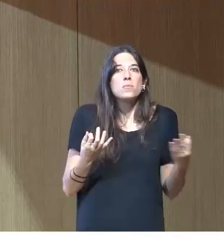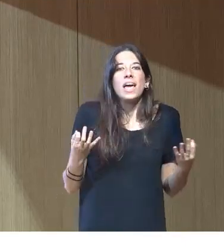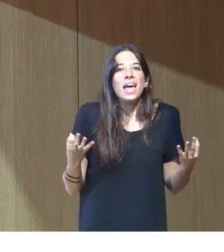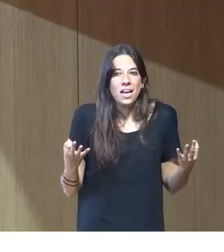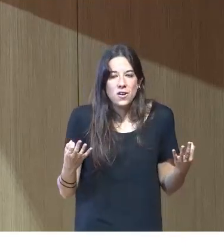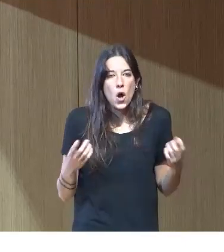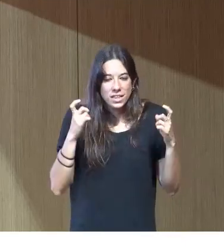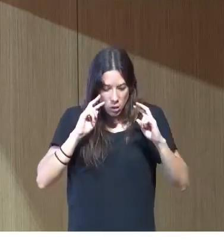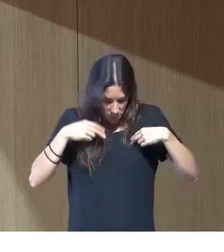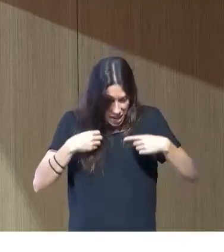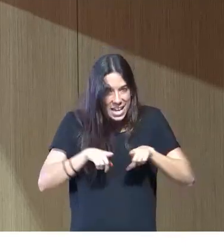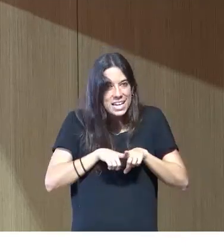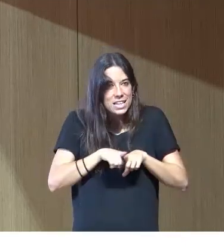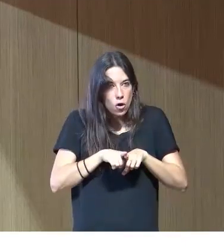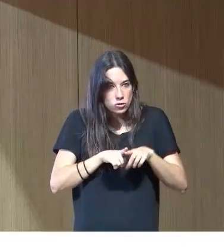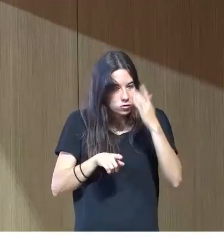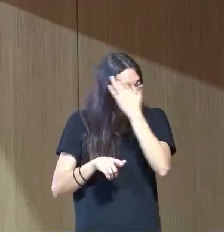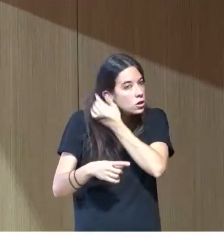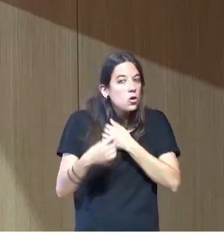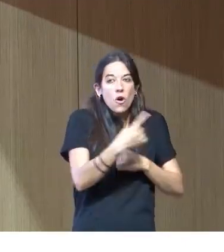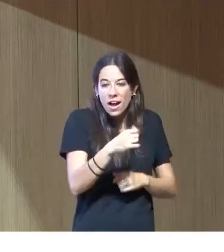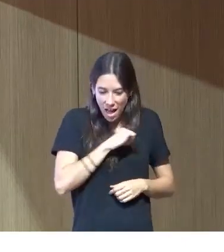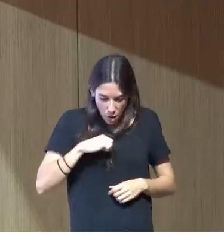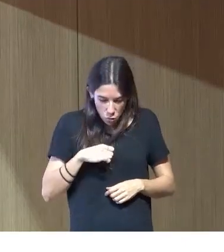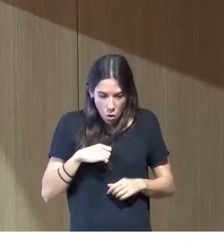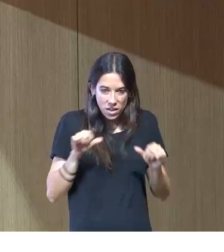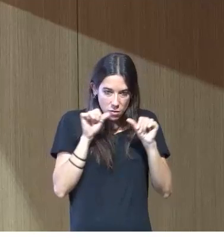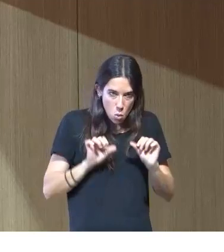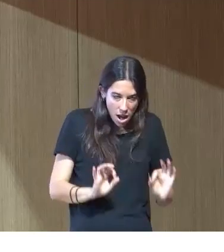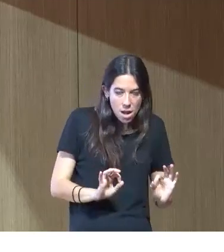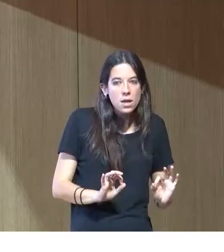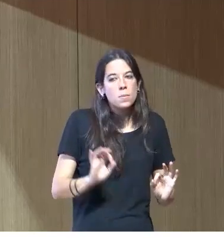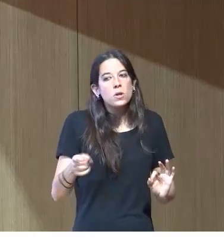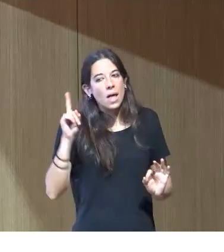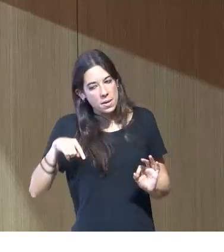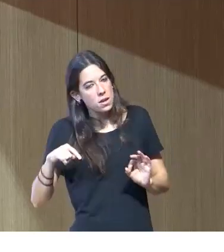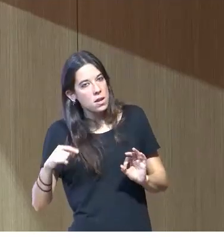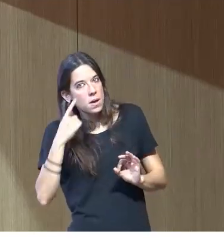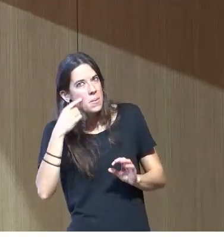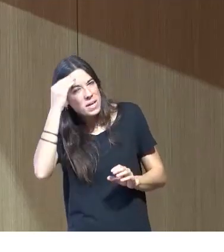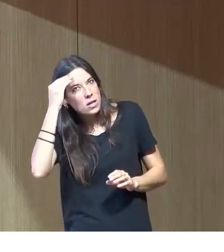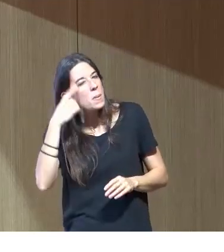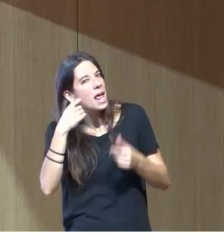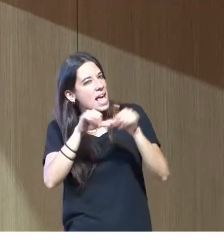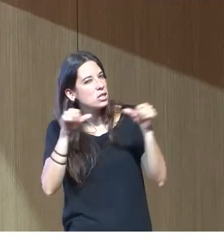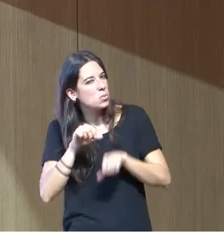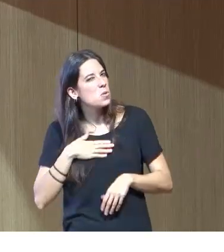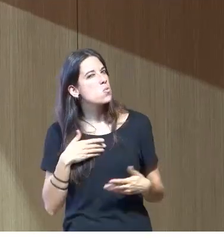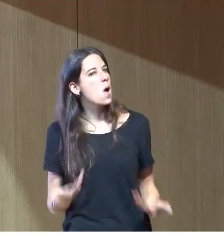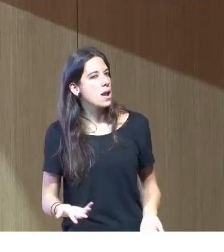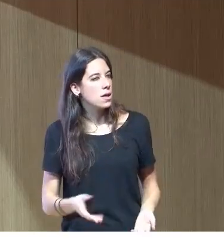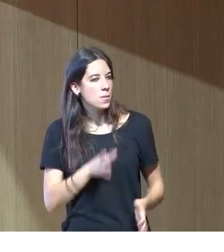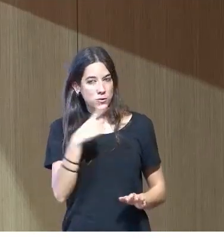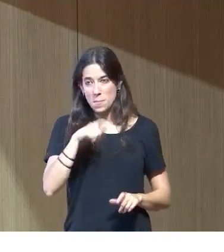con nosotros de manera individual valorando Cuáles son nuestros estereotipos porque como profesionales También